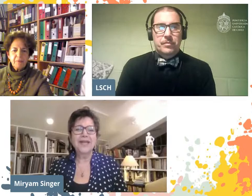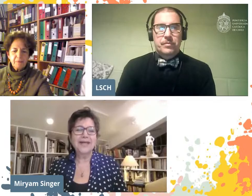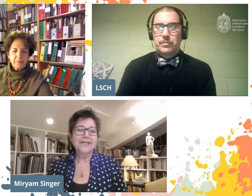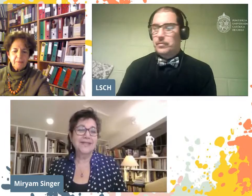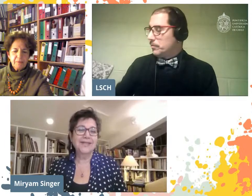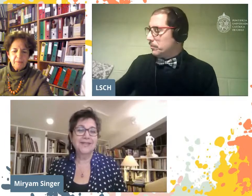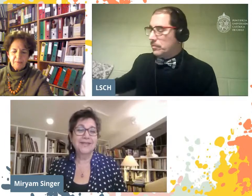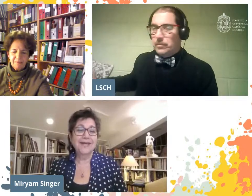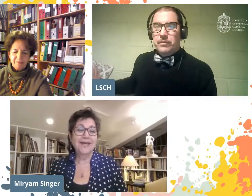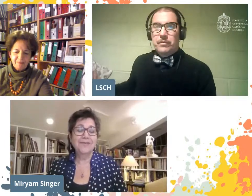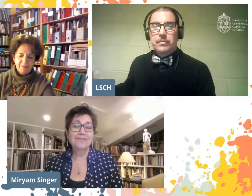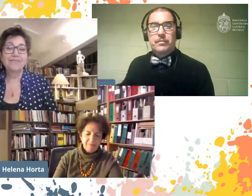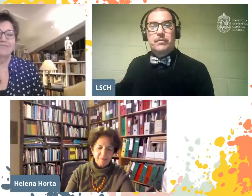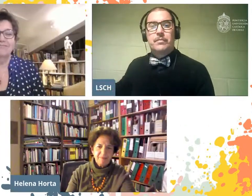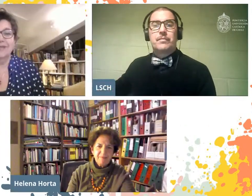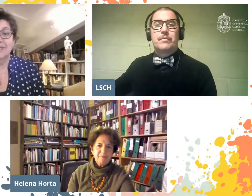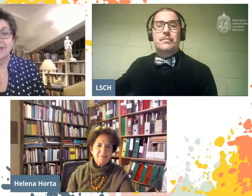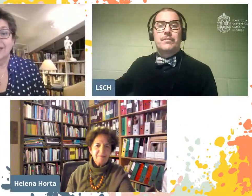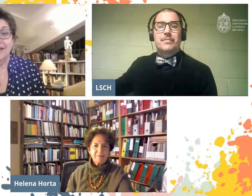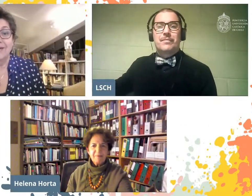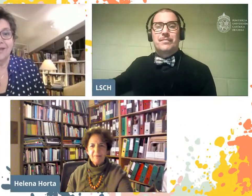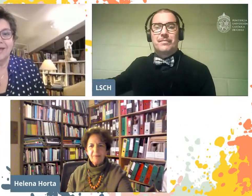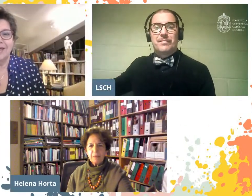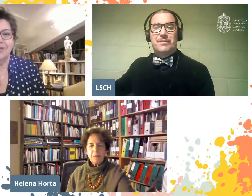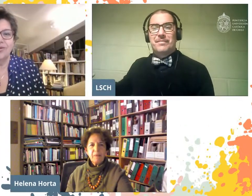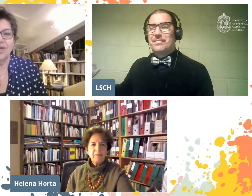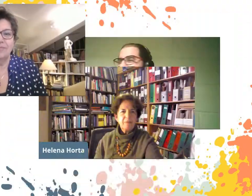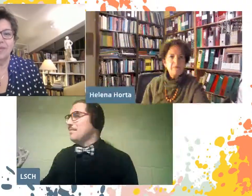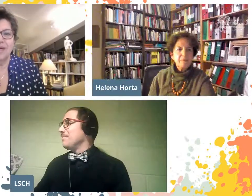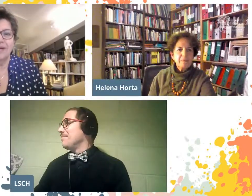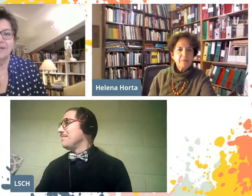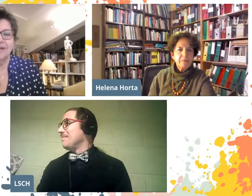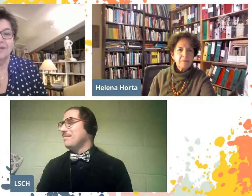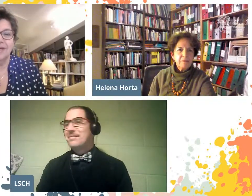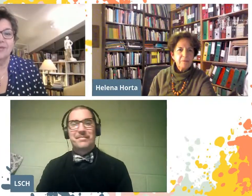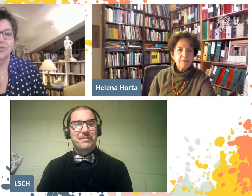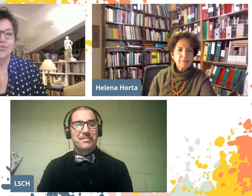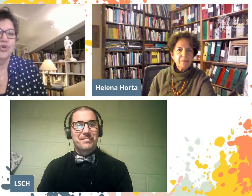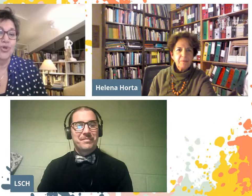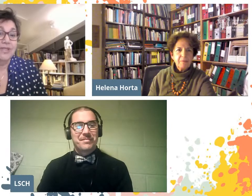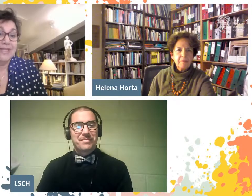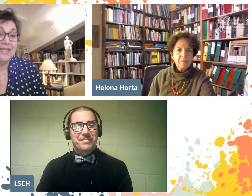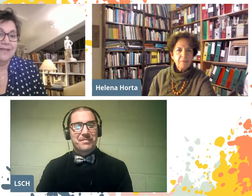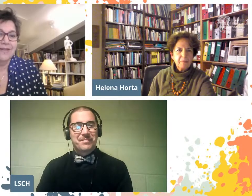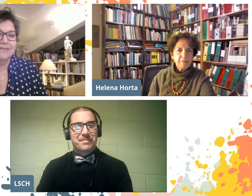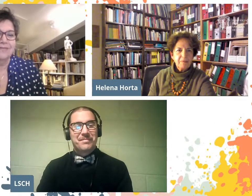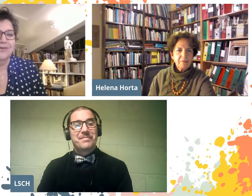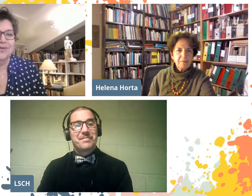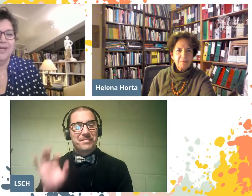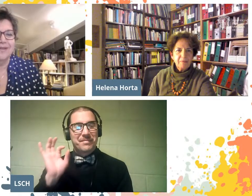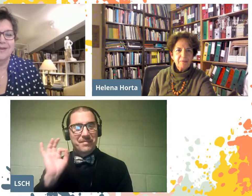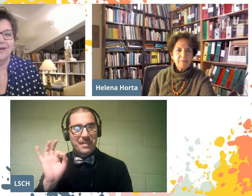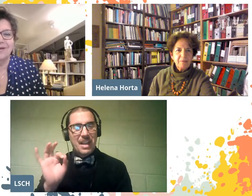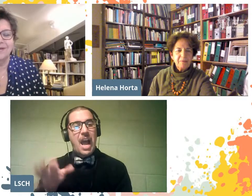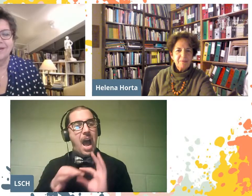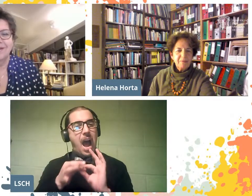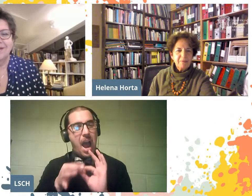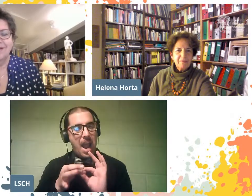Muchísimas gracias. La verdad es que estoy admirada, estoy muy contenta con